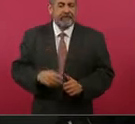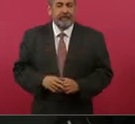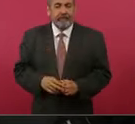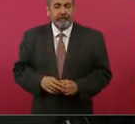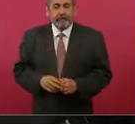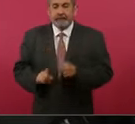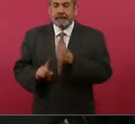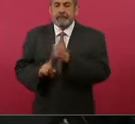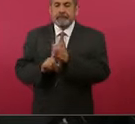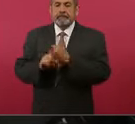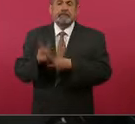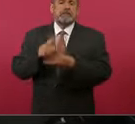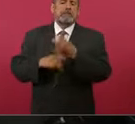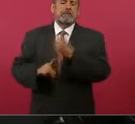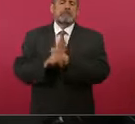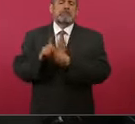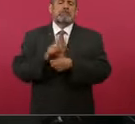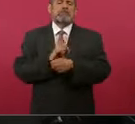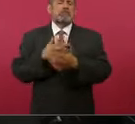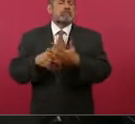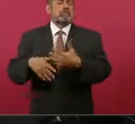gestó este asunto.